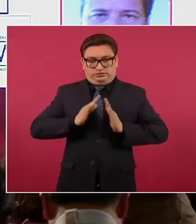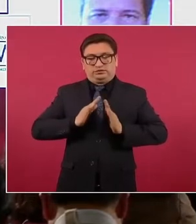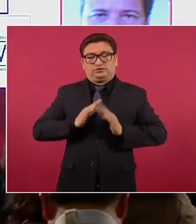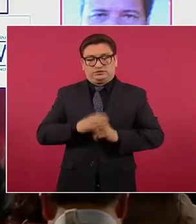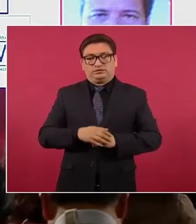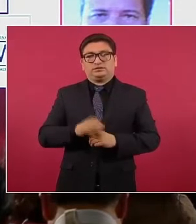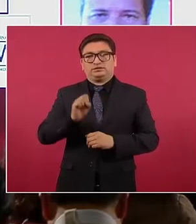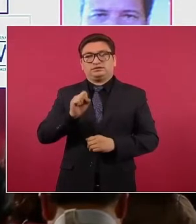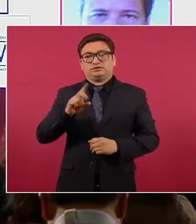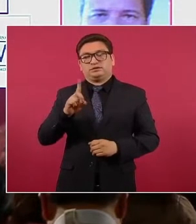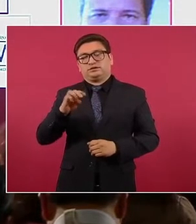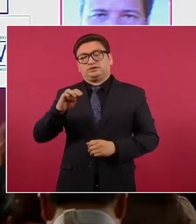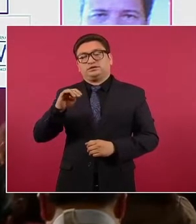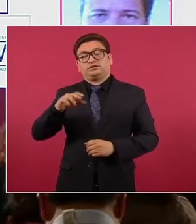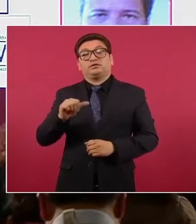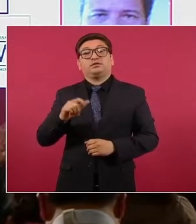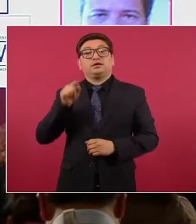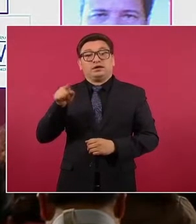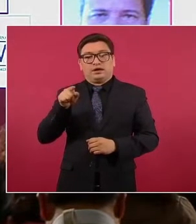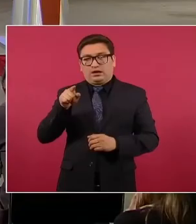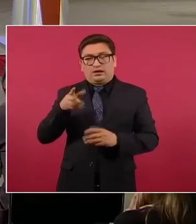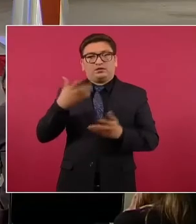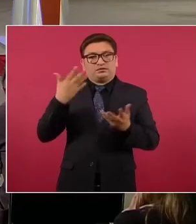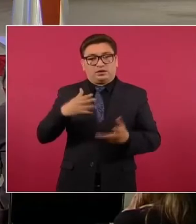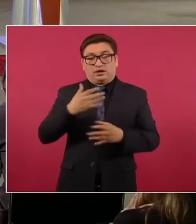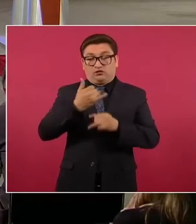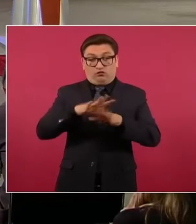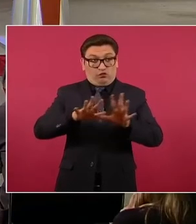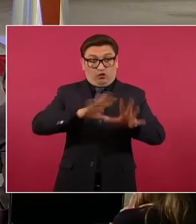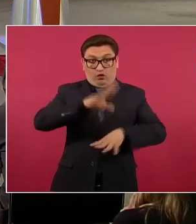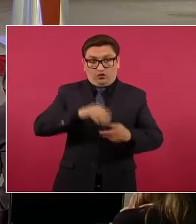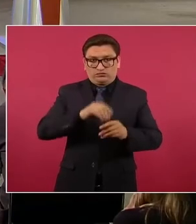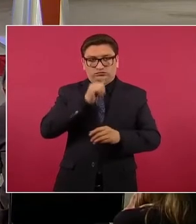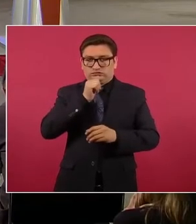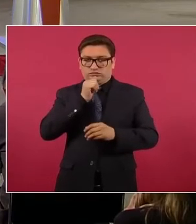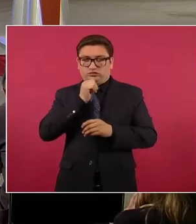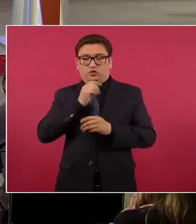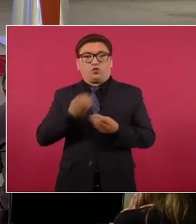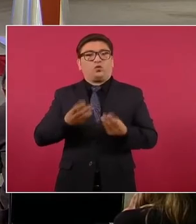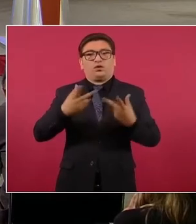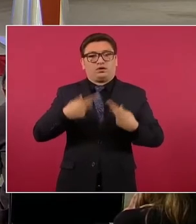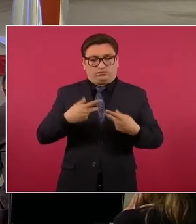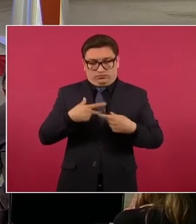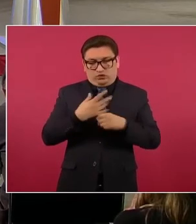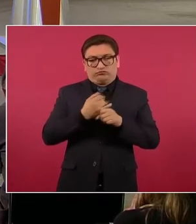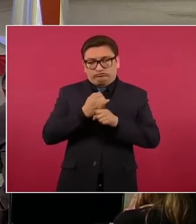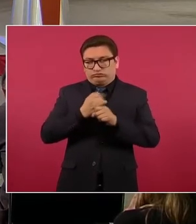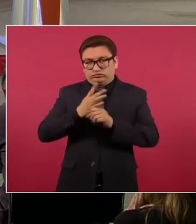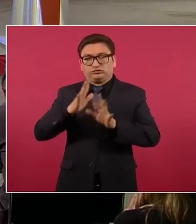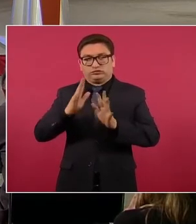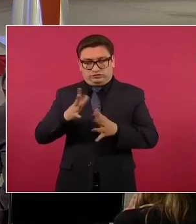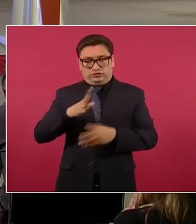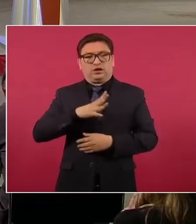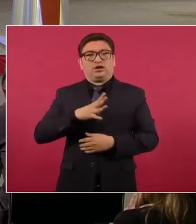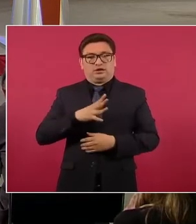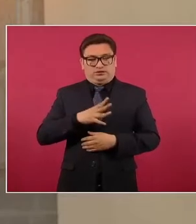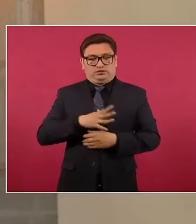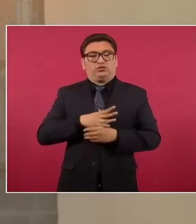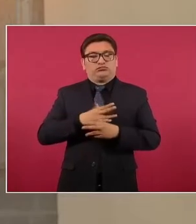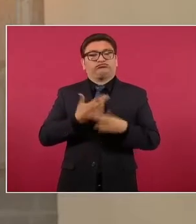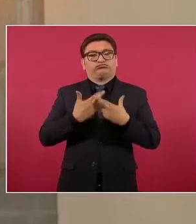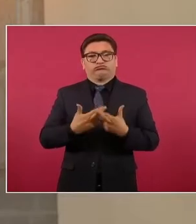Nacional, quien por razones estratégicas no informamos el número de efectivos, pero hay un despliegue suficiente